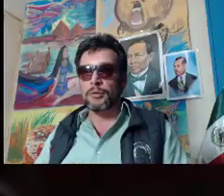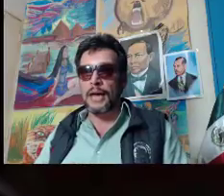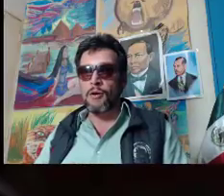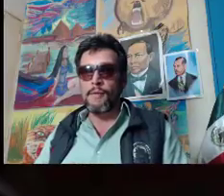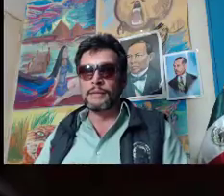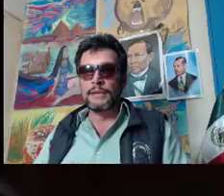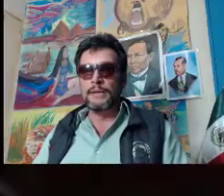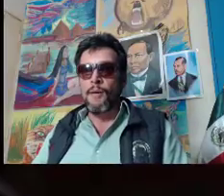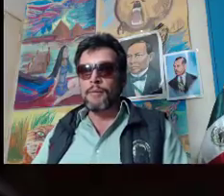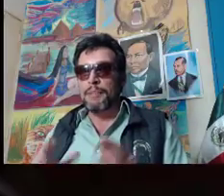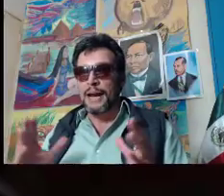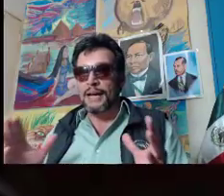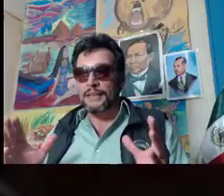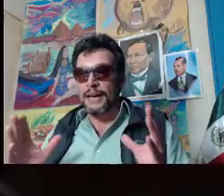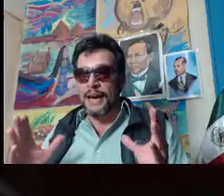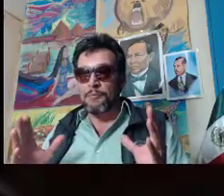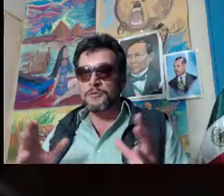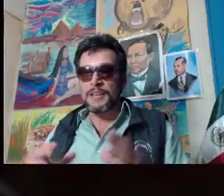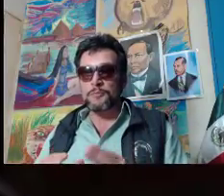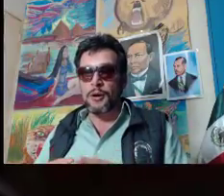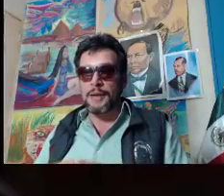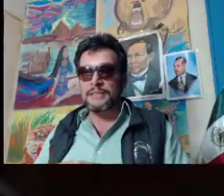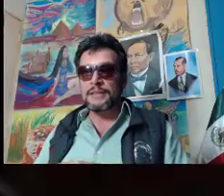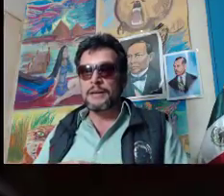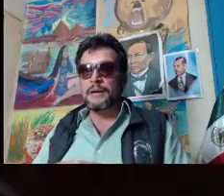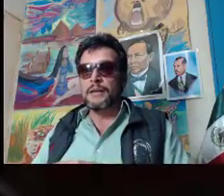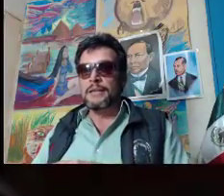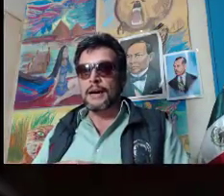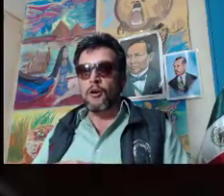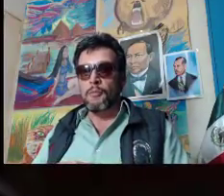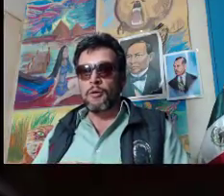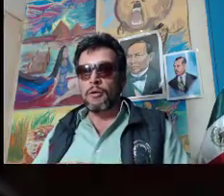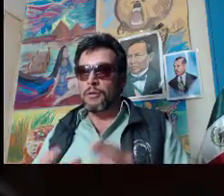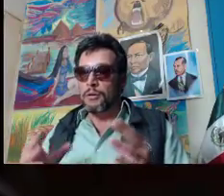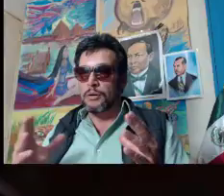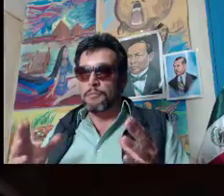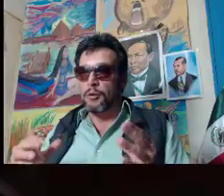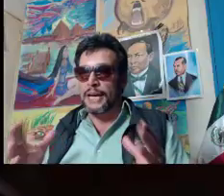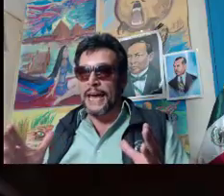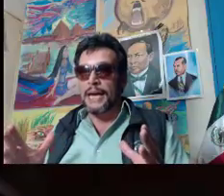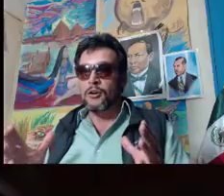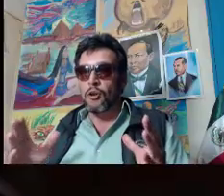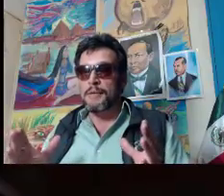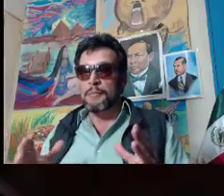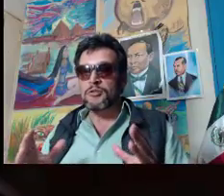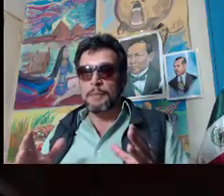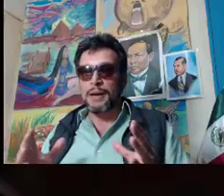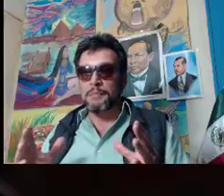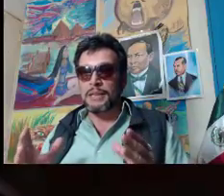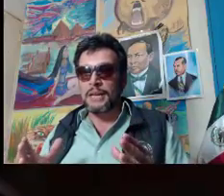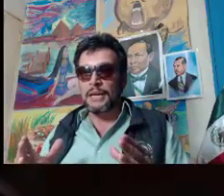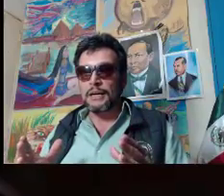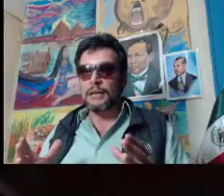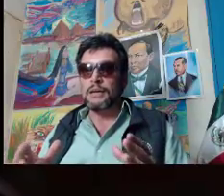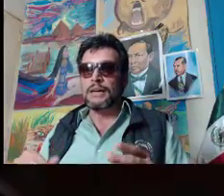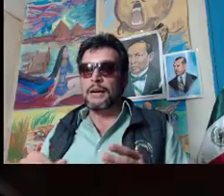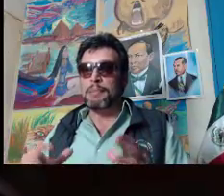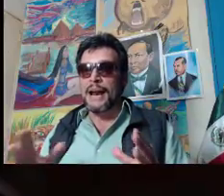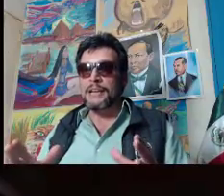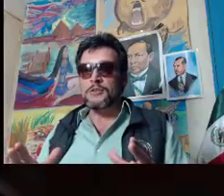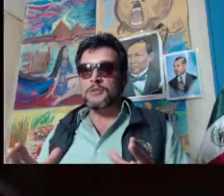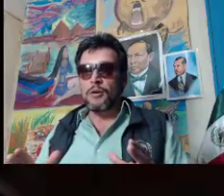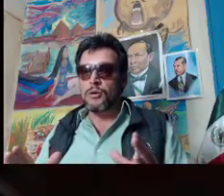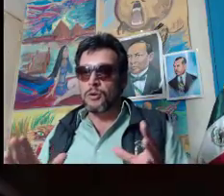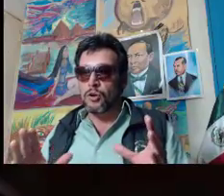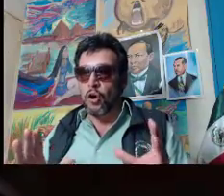señor diputado, para que tengamos más pruebas de cómo, por qué no debemos de permitir que